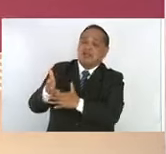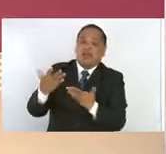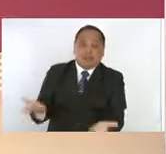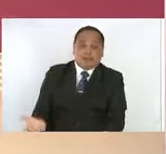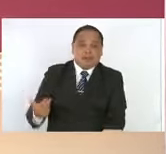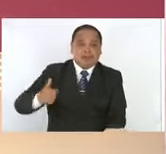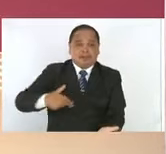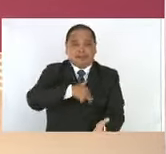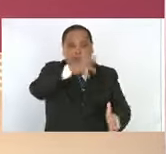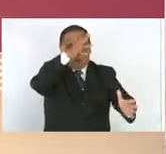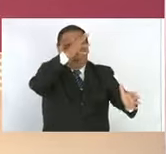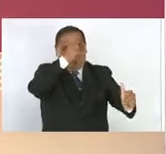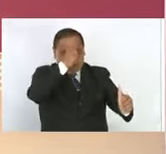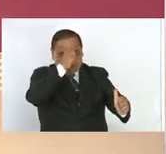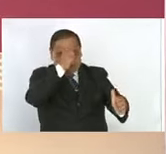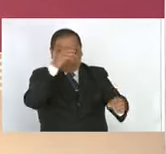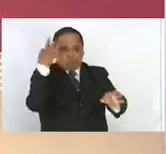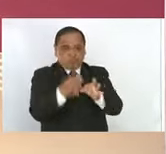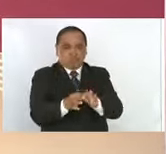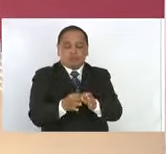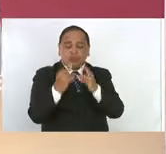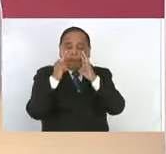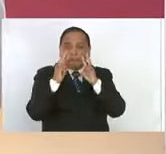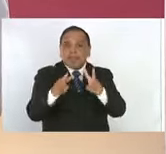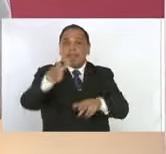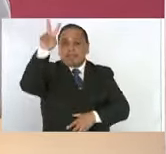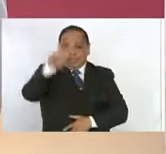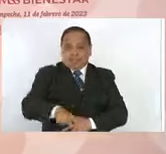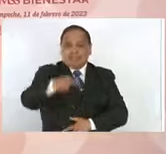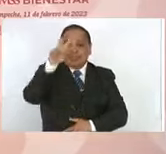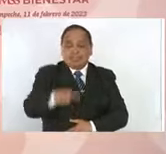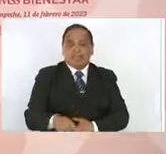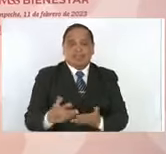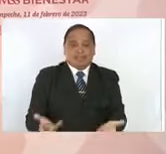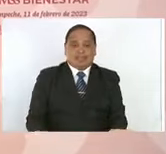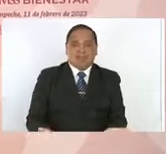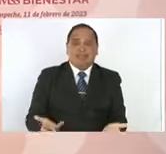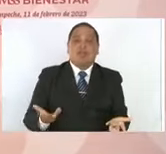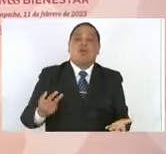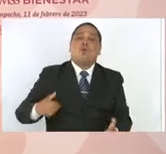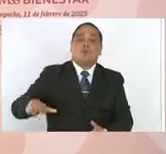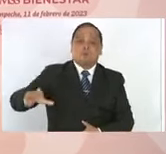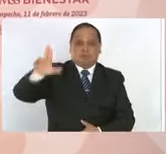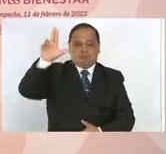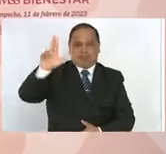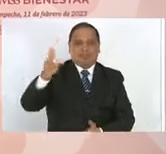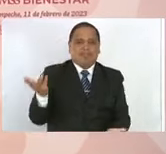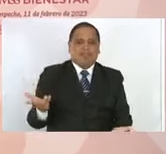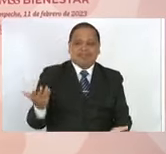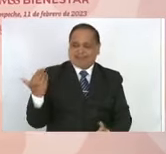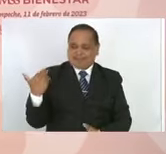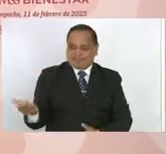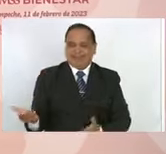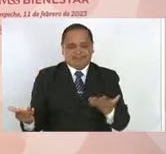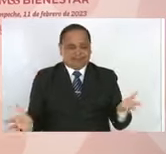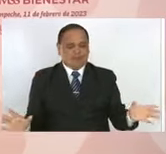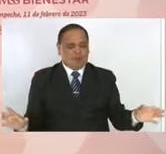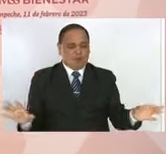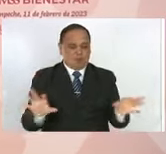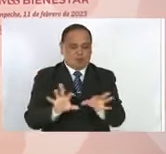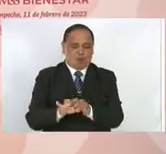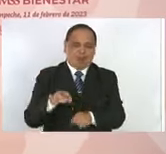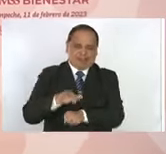Materializar esta cooperación con México es expresión de la voluntad que brota de la entrañable amistad entre nuestros pueblos